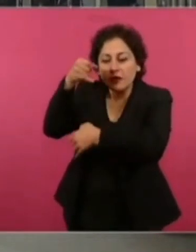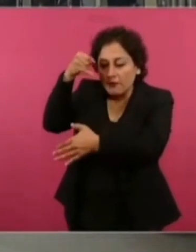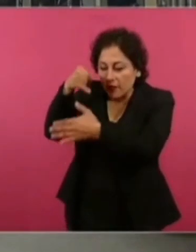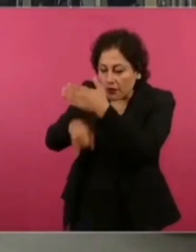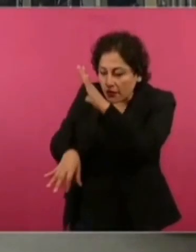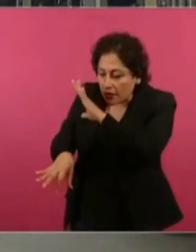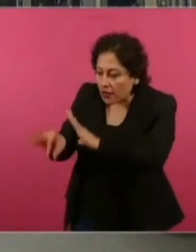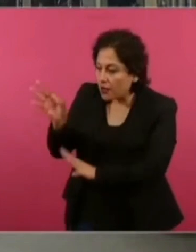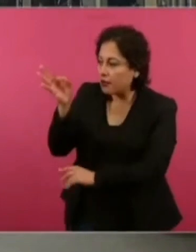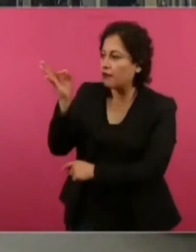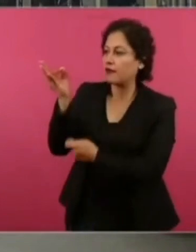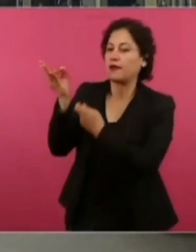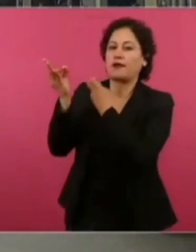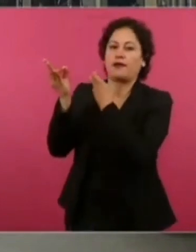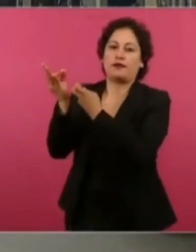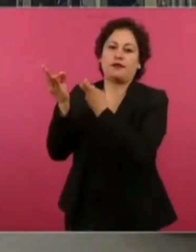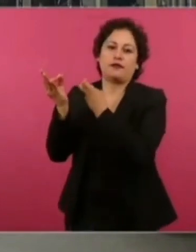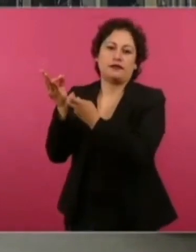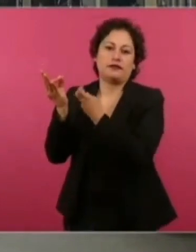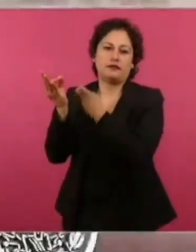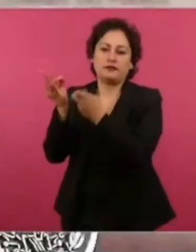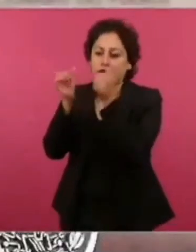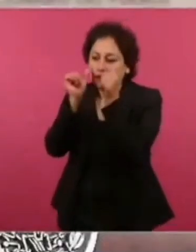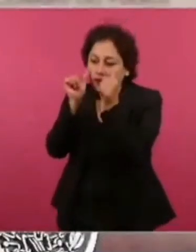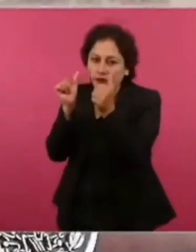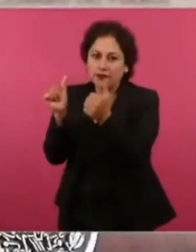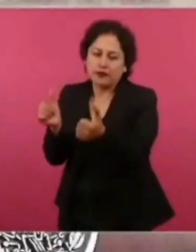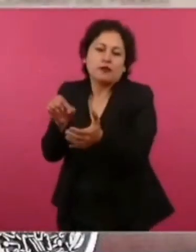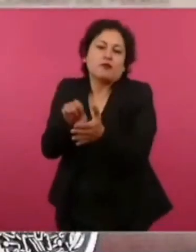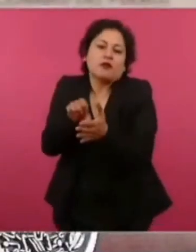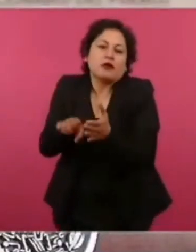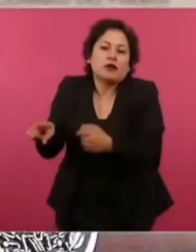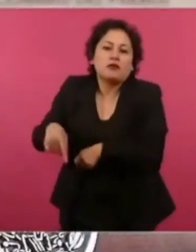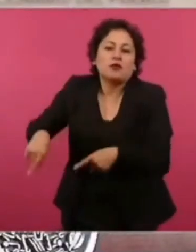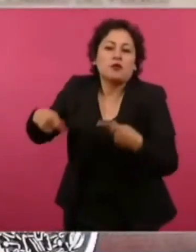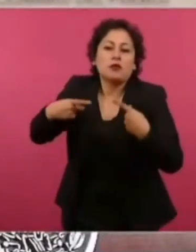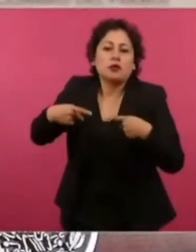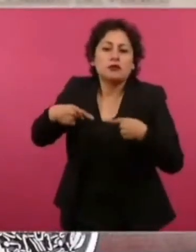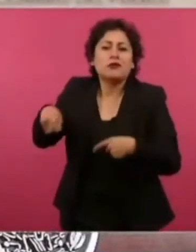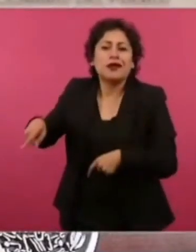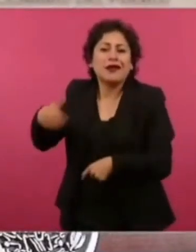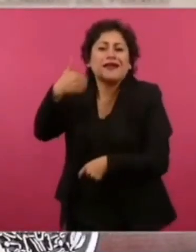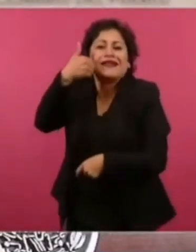feliz donde nació, donde están sus familiares, sus costumbres.